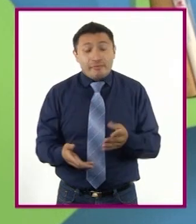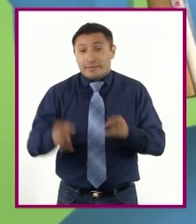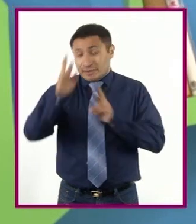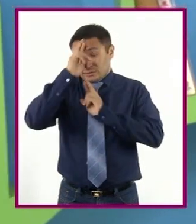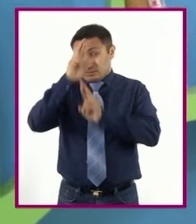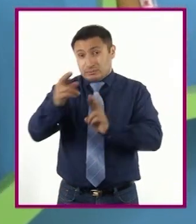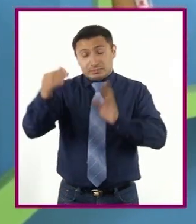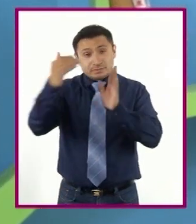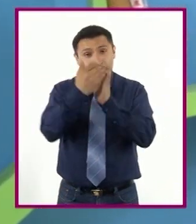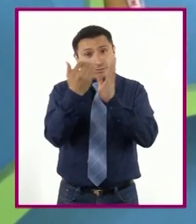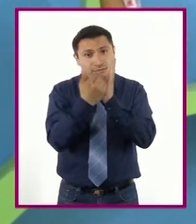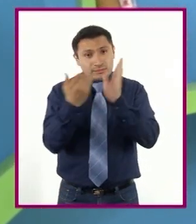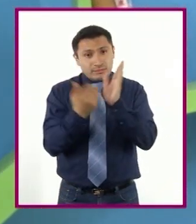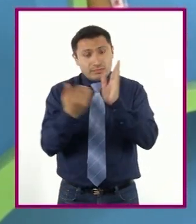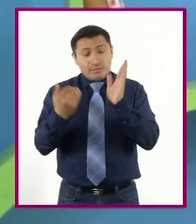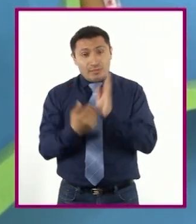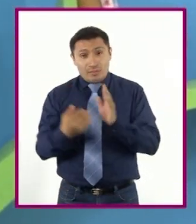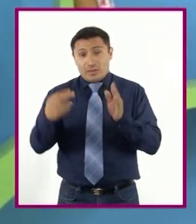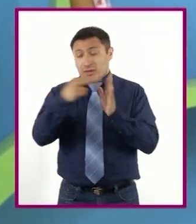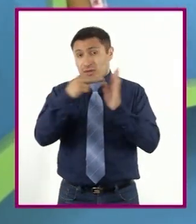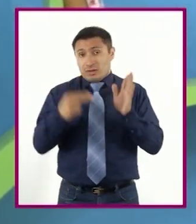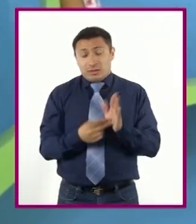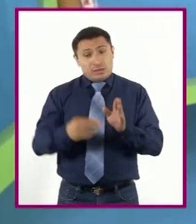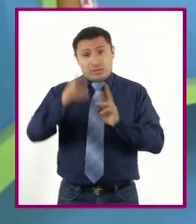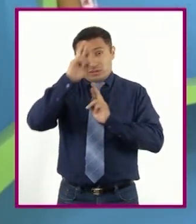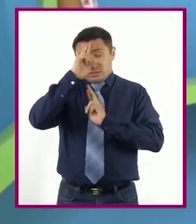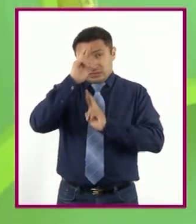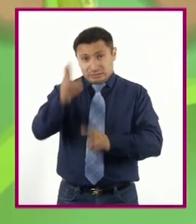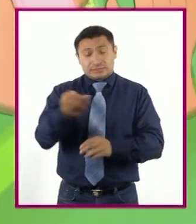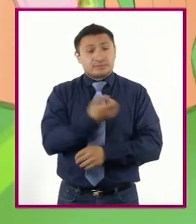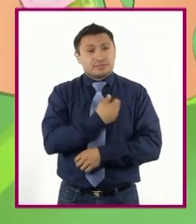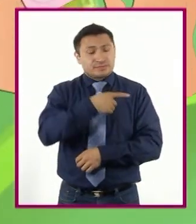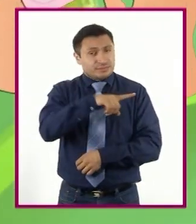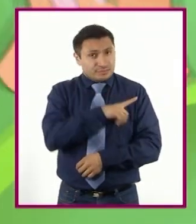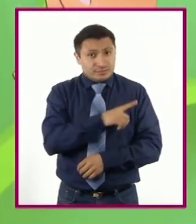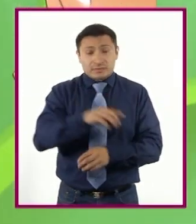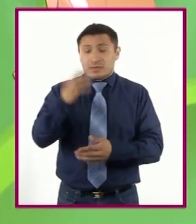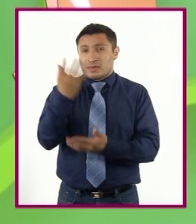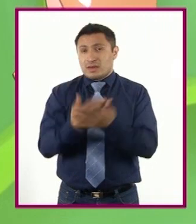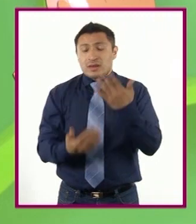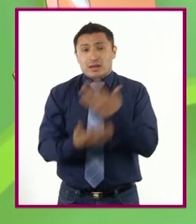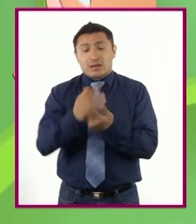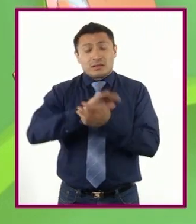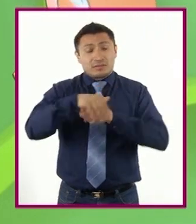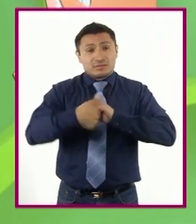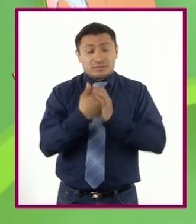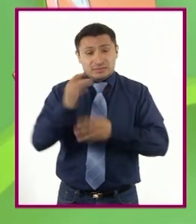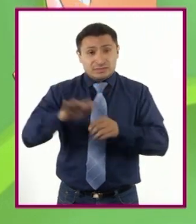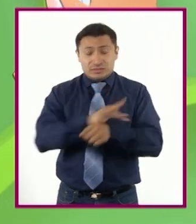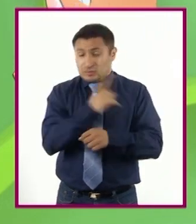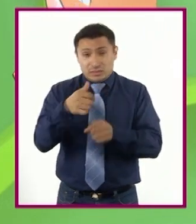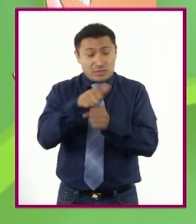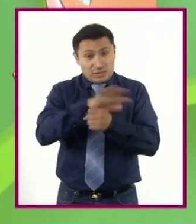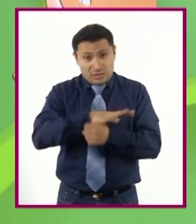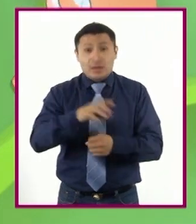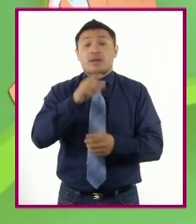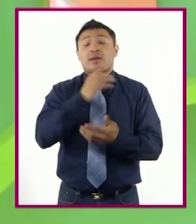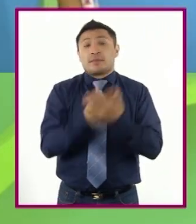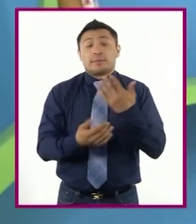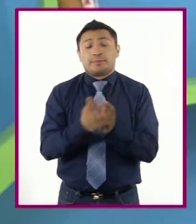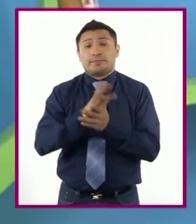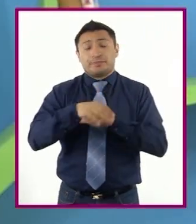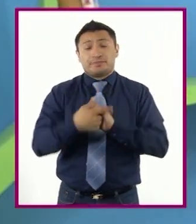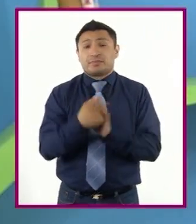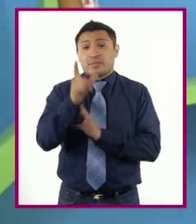medidas sanitarias que se han implementado durante la pandemia. Lavarse continuamente las manos, por lo menos durante 20